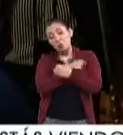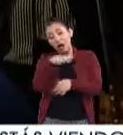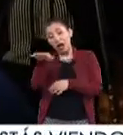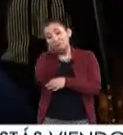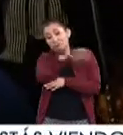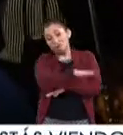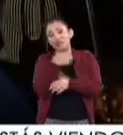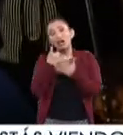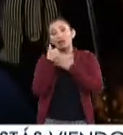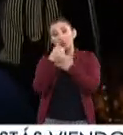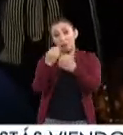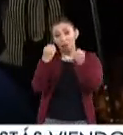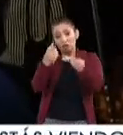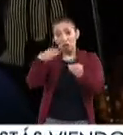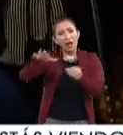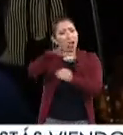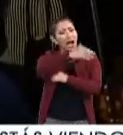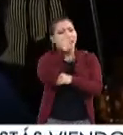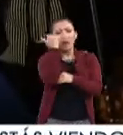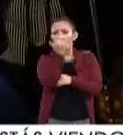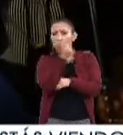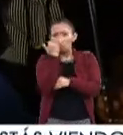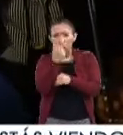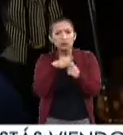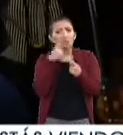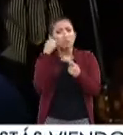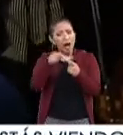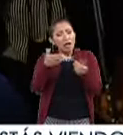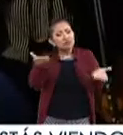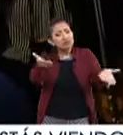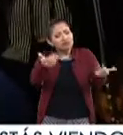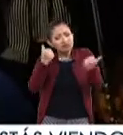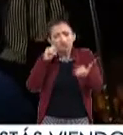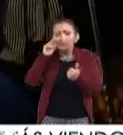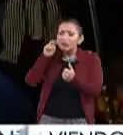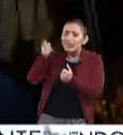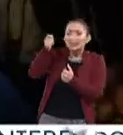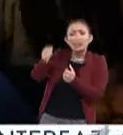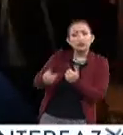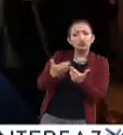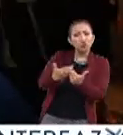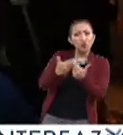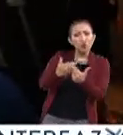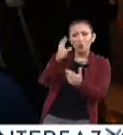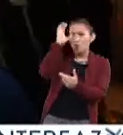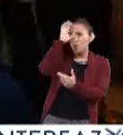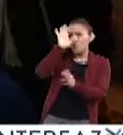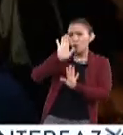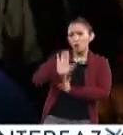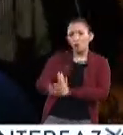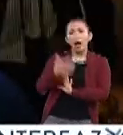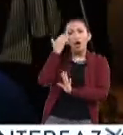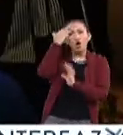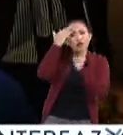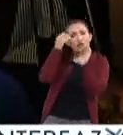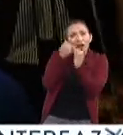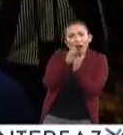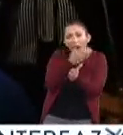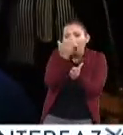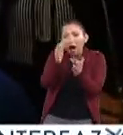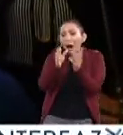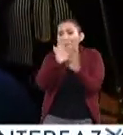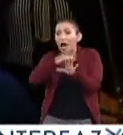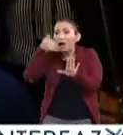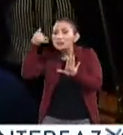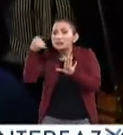educativo servirá mucho para todos los estudiantes, para poder acercarse a este rico patrimonio, poder conocer